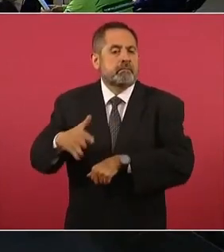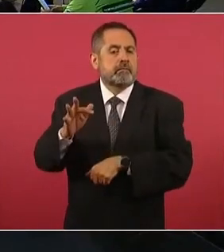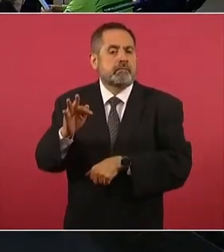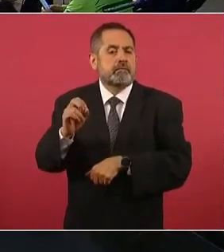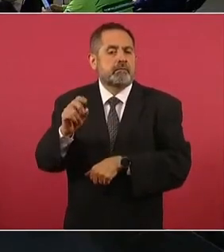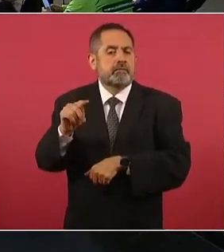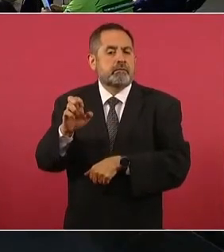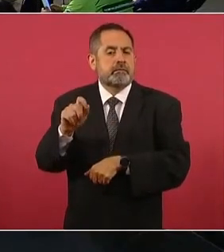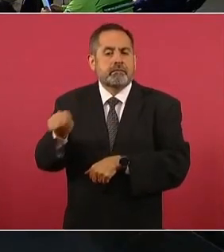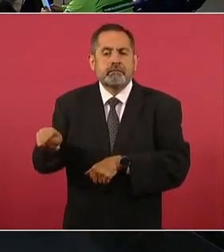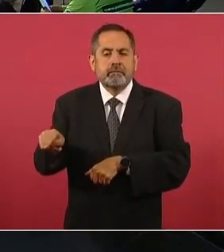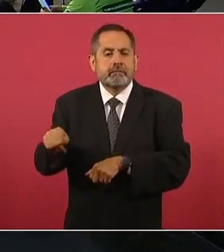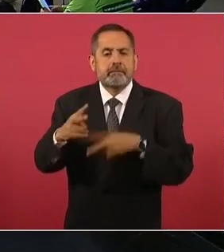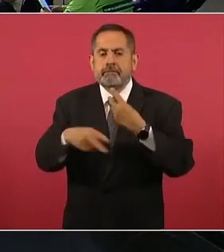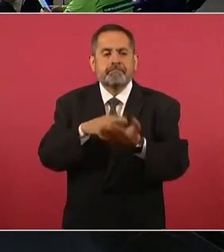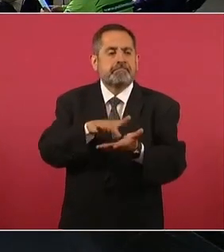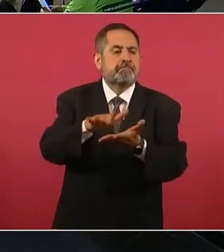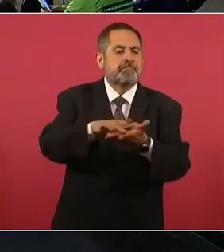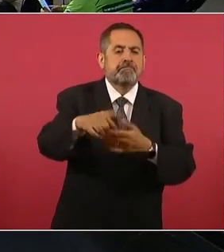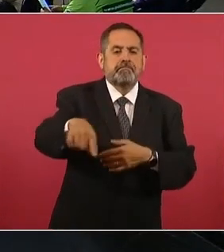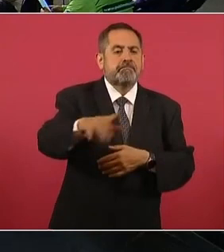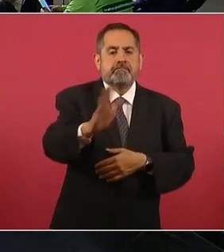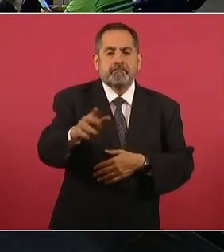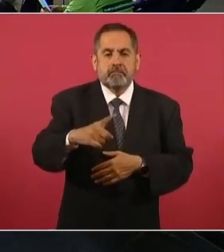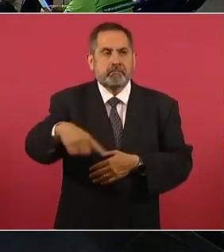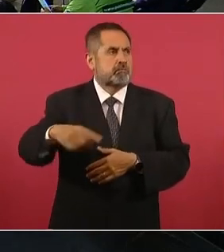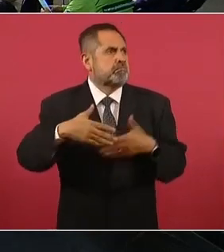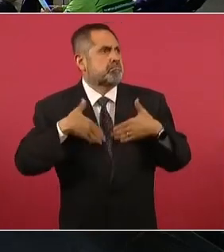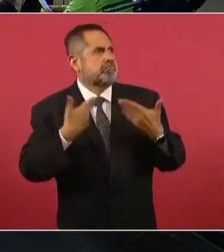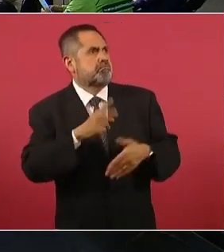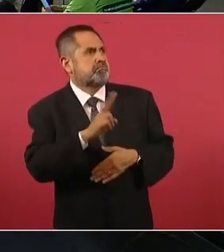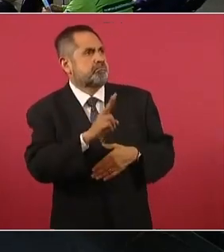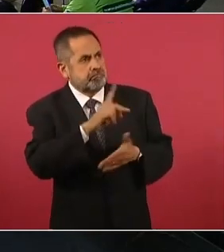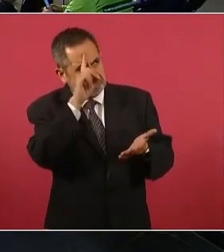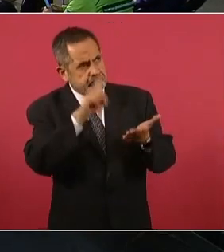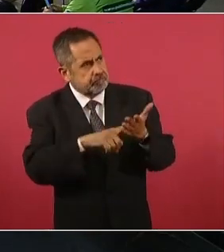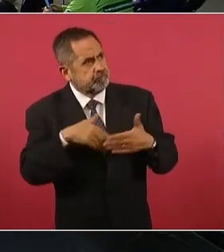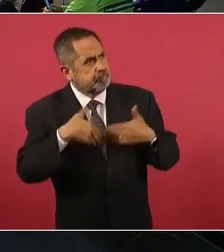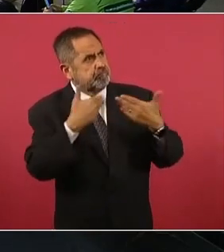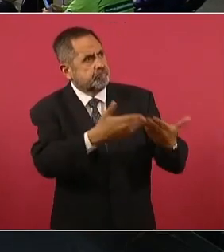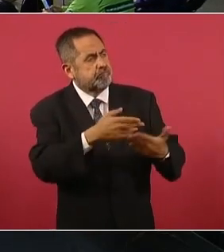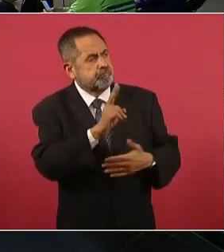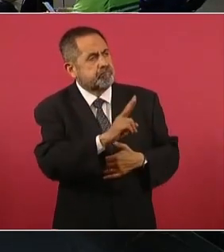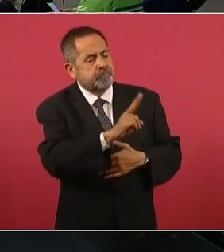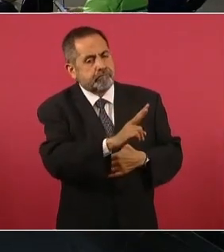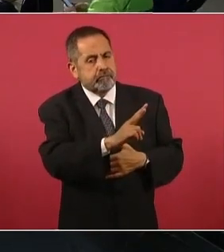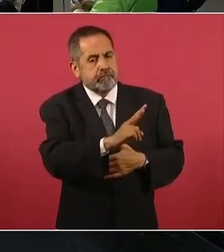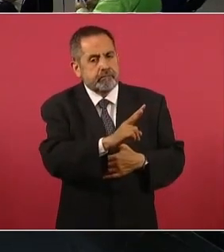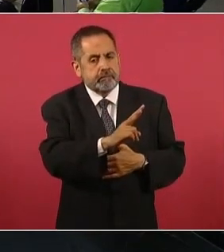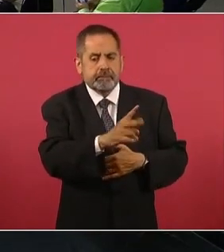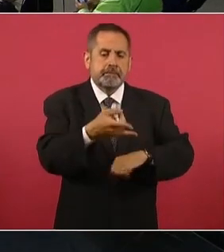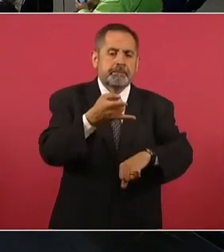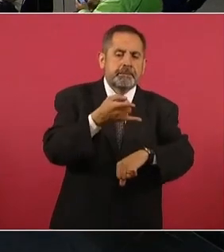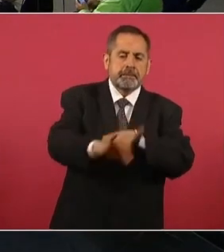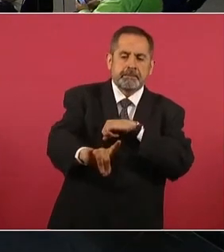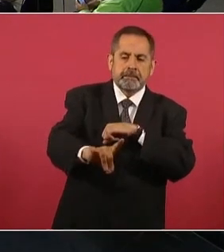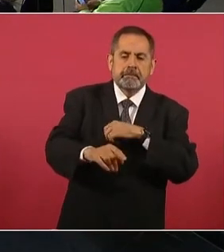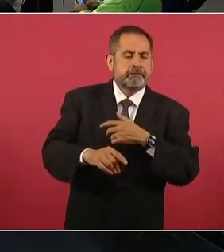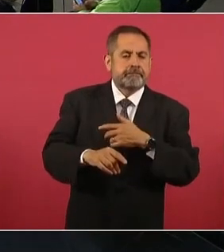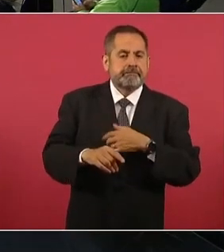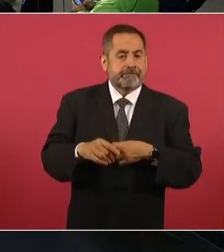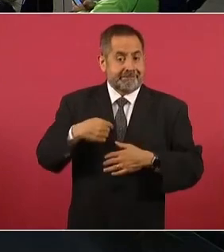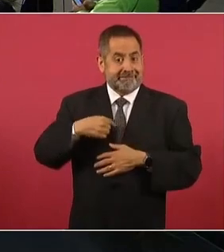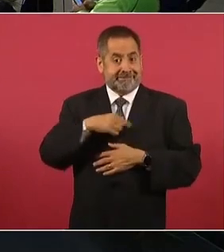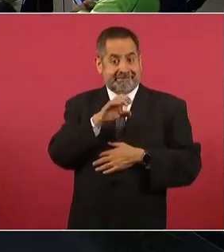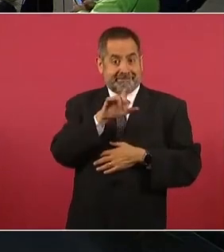apoyar a estos campesinos que creyeron en él y en su asociación Mexicanos contra la Corrupción. Ahora Claudio